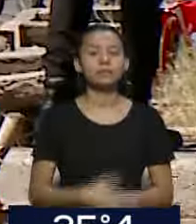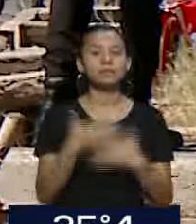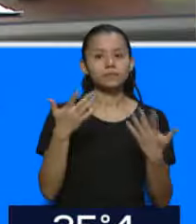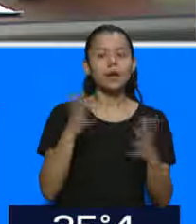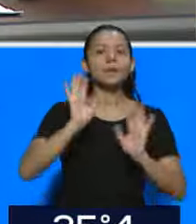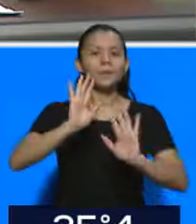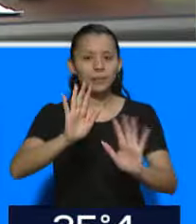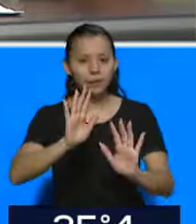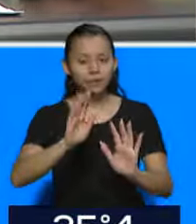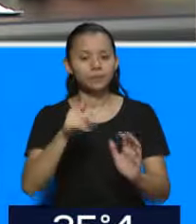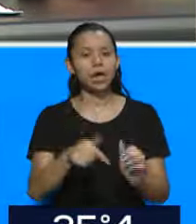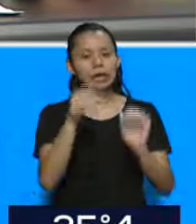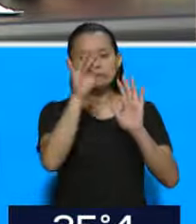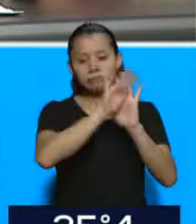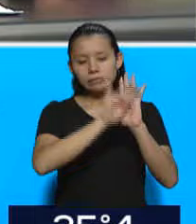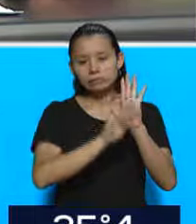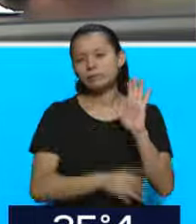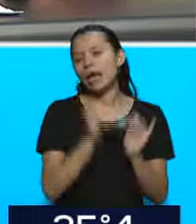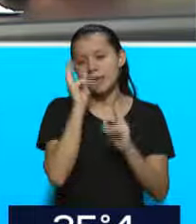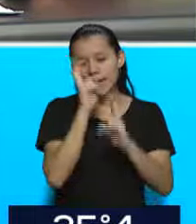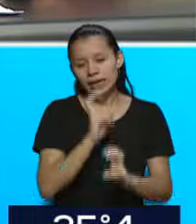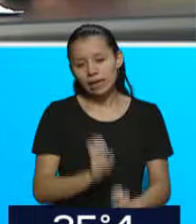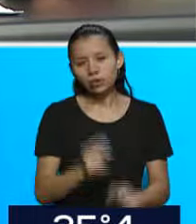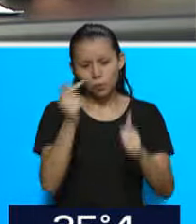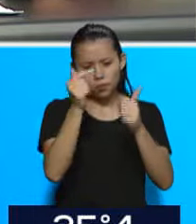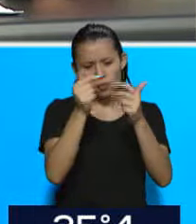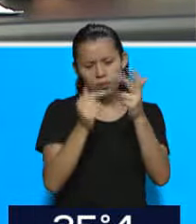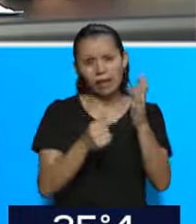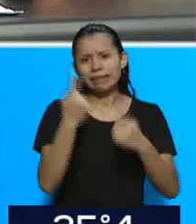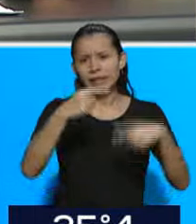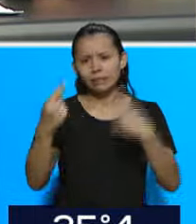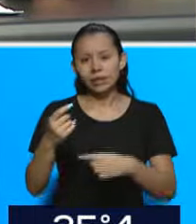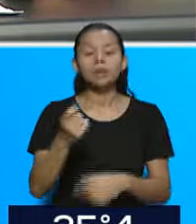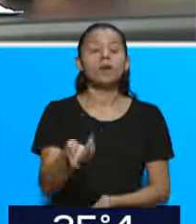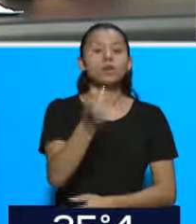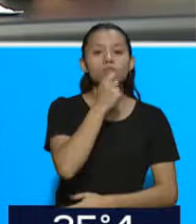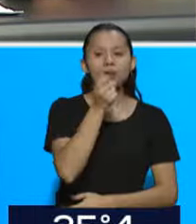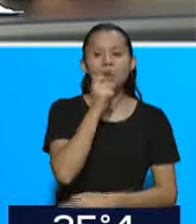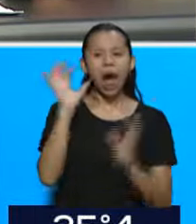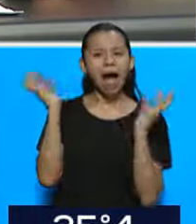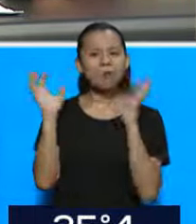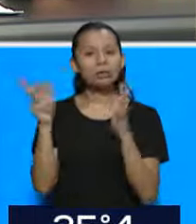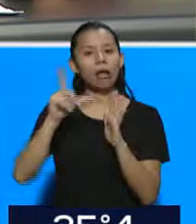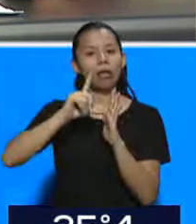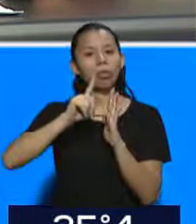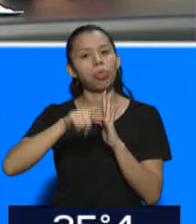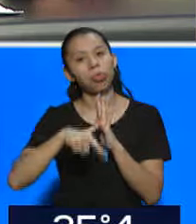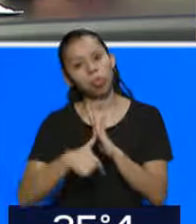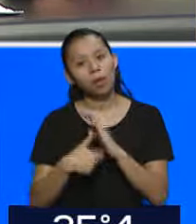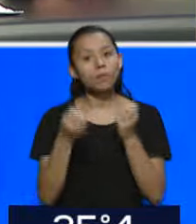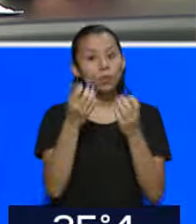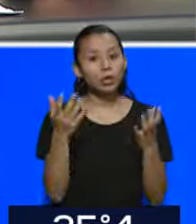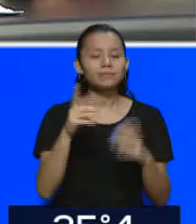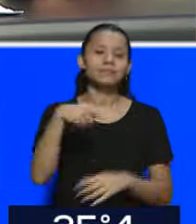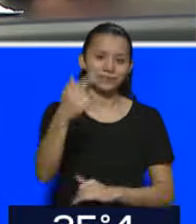en cuenta en una investigación de estas características, sobre todo aclarar por qué la ambulancia se demoró tanto, ya lo vamos a indicar a continuación,